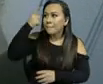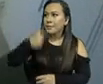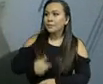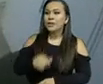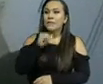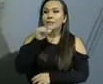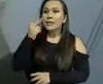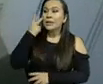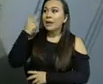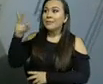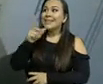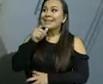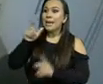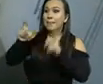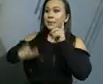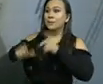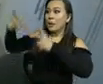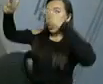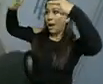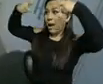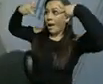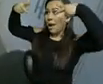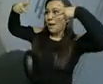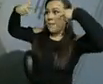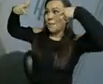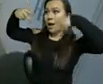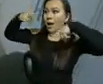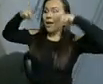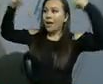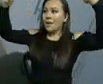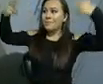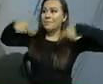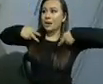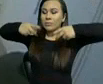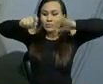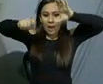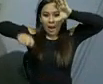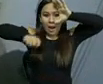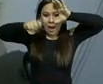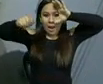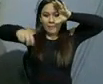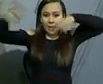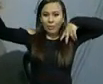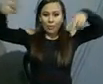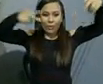percatan de que las cámaras de seguridad de esta isla no se están grabando